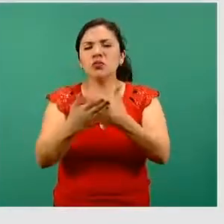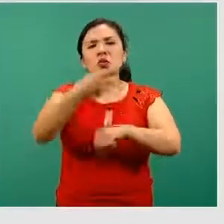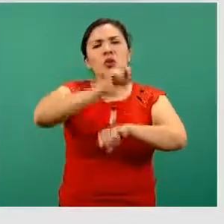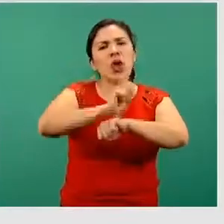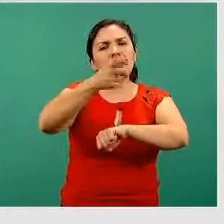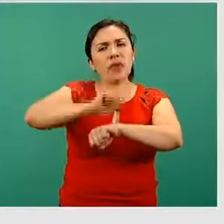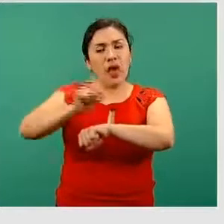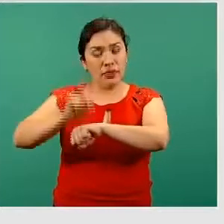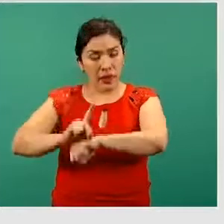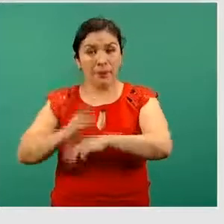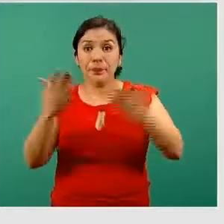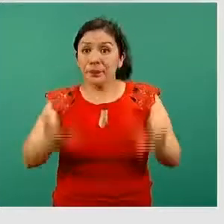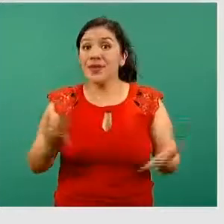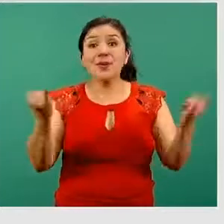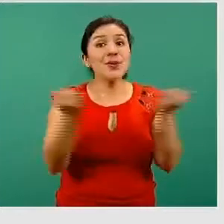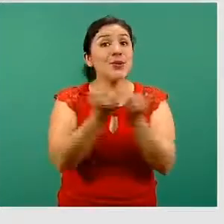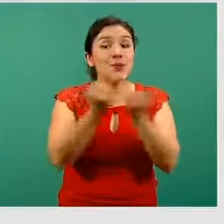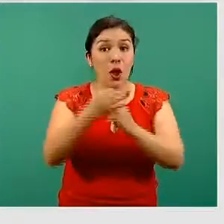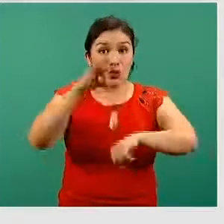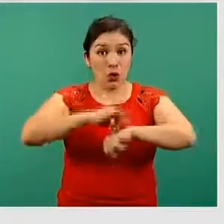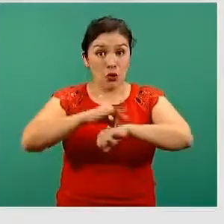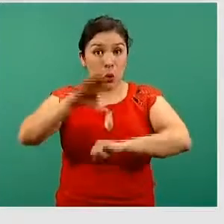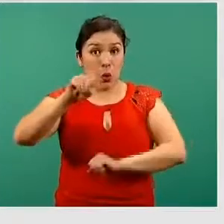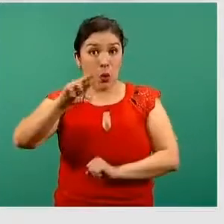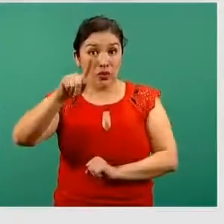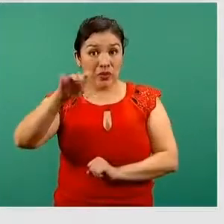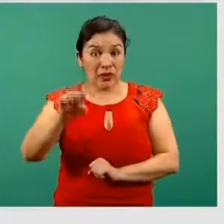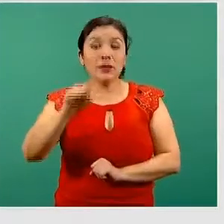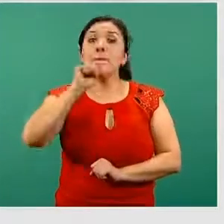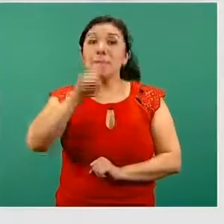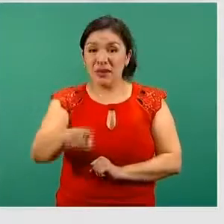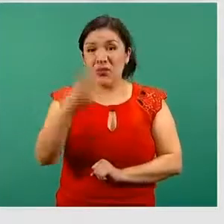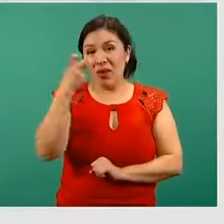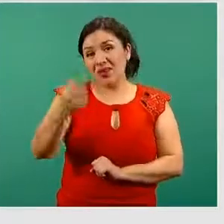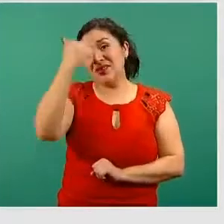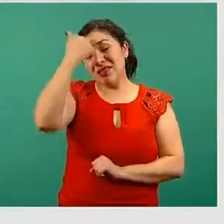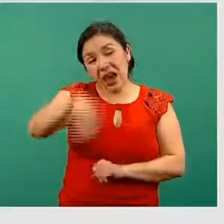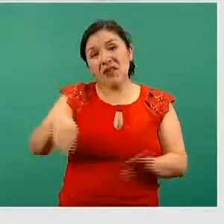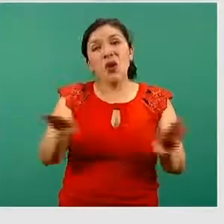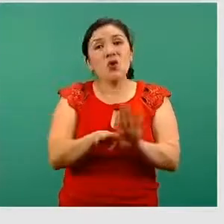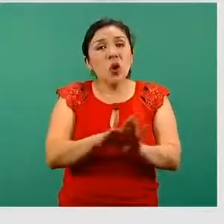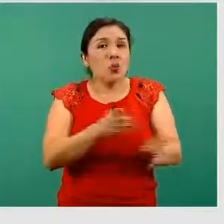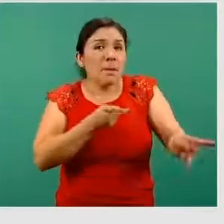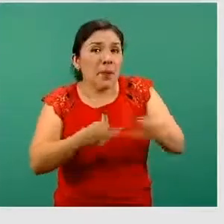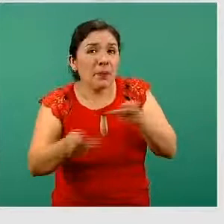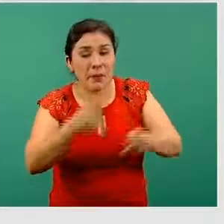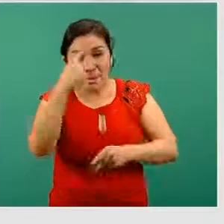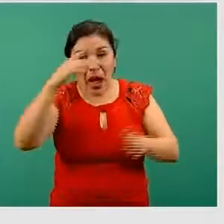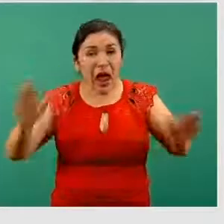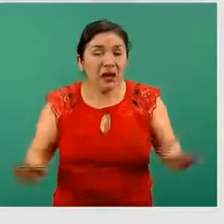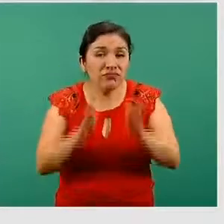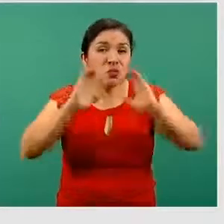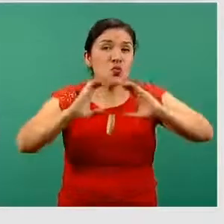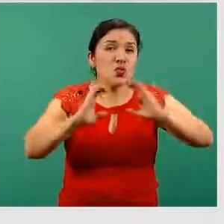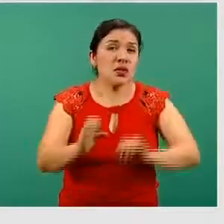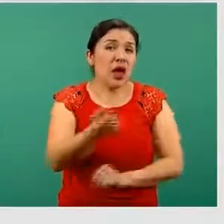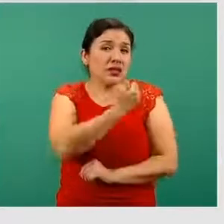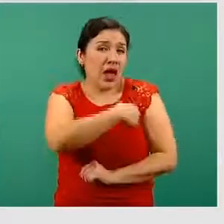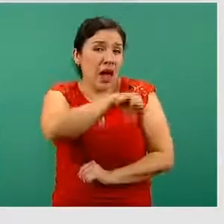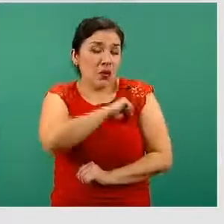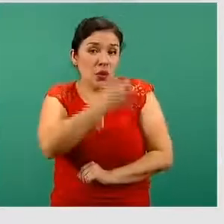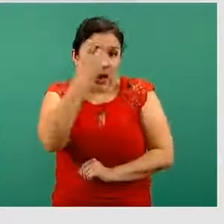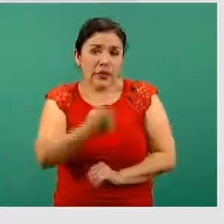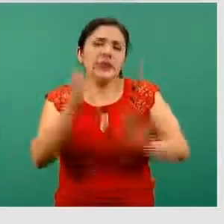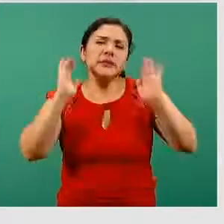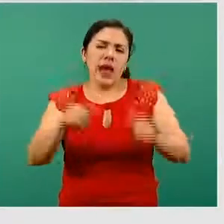días. Asimismo también el doctor Cortés, en este mismo marco de la promoción de la salud, es el que tiene a su cargo muchas